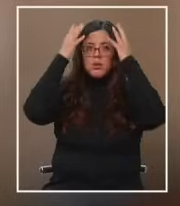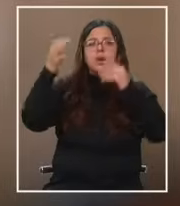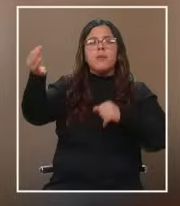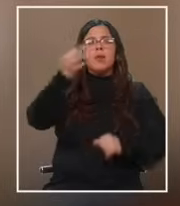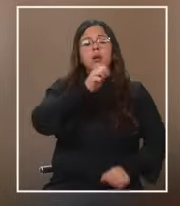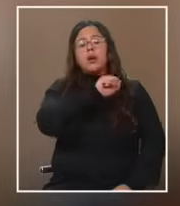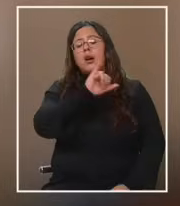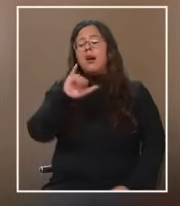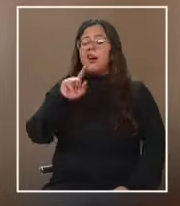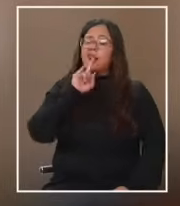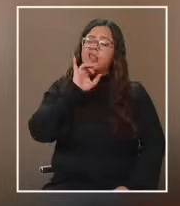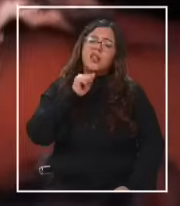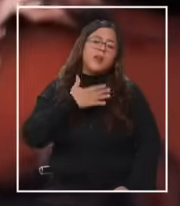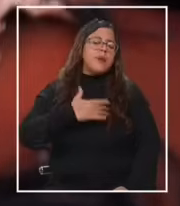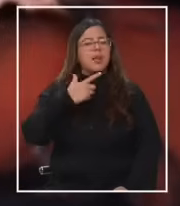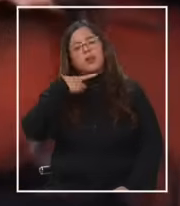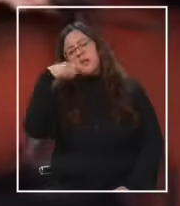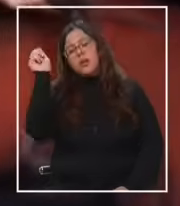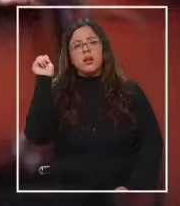ay, tía, me quiero ir.